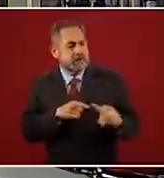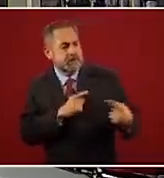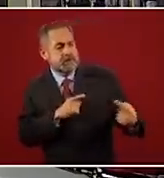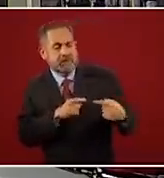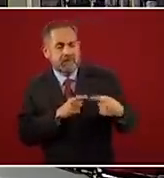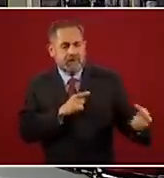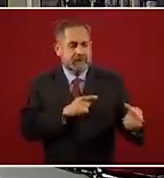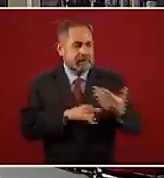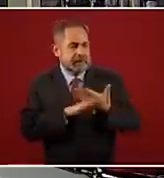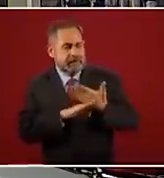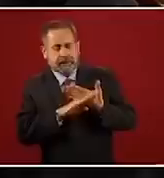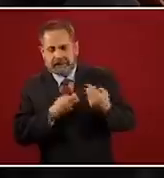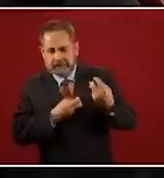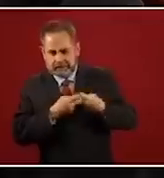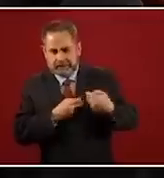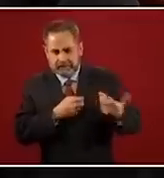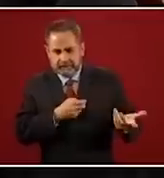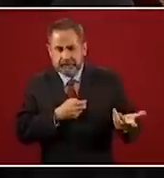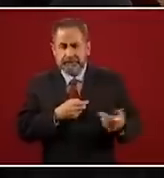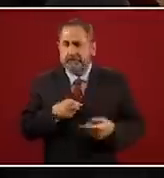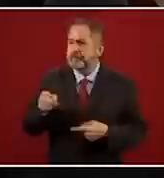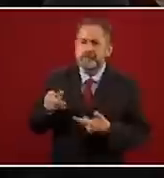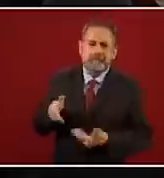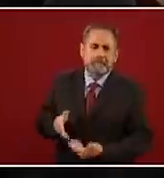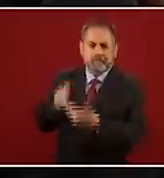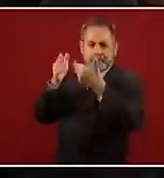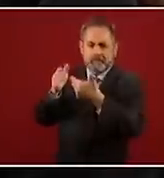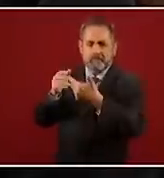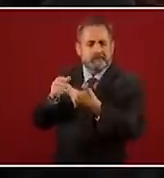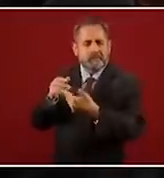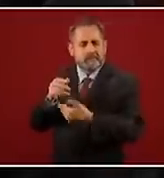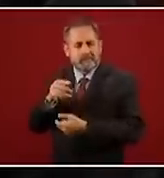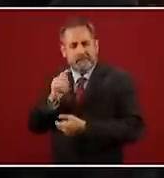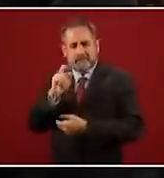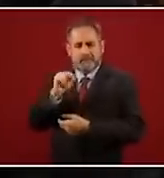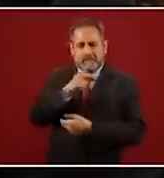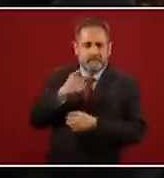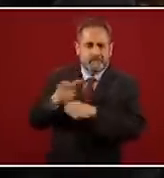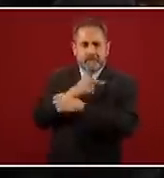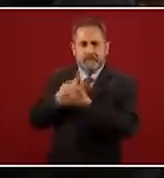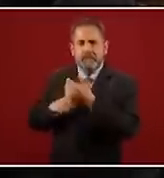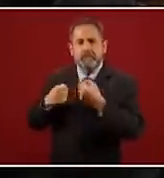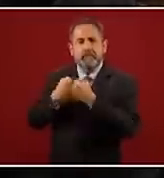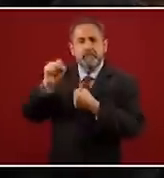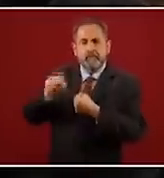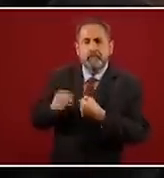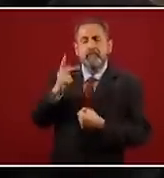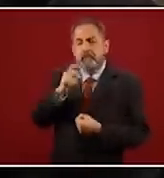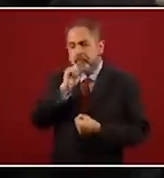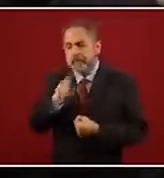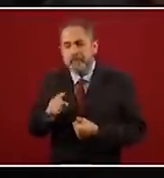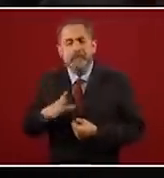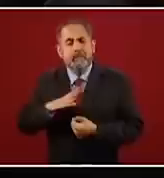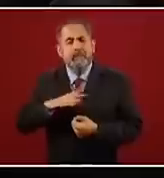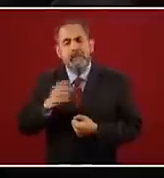sus adversarios conservadores que dicen que es el muro de Donald Trump lo que pasa en la frontera sur del país, pero también